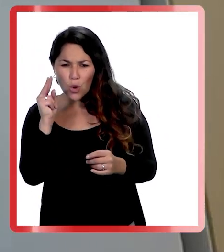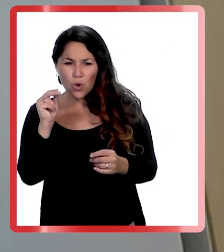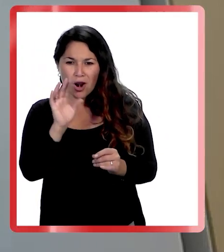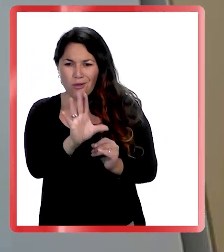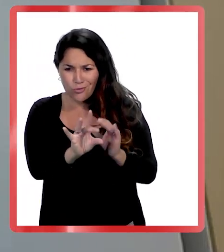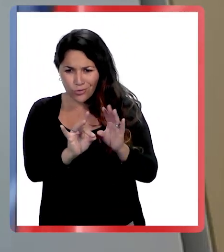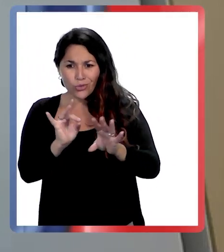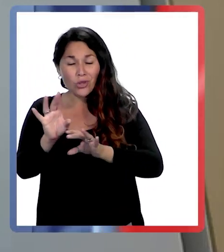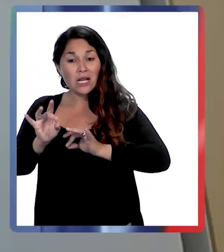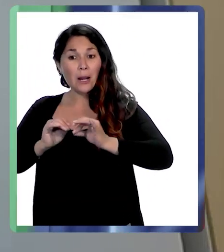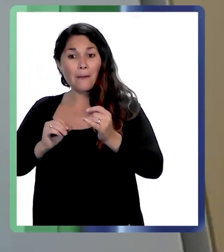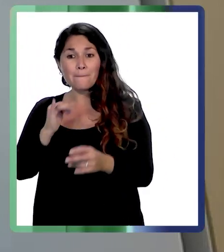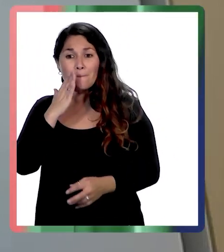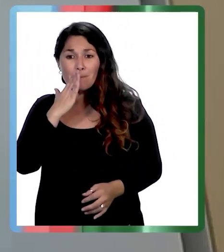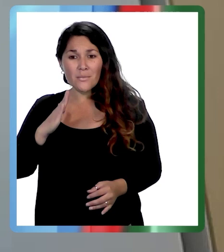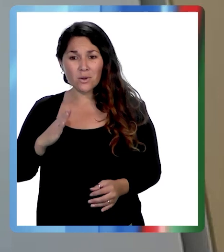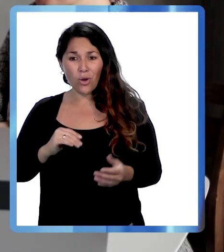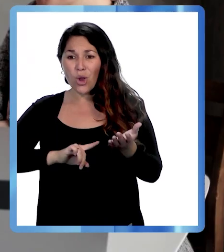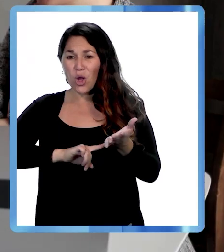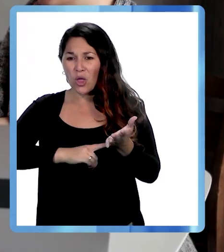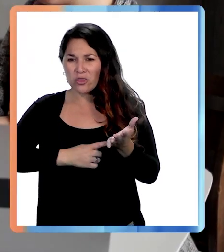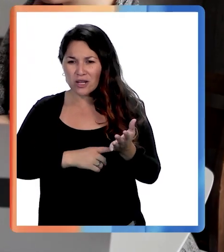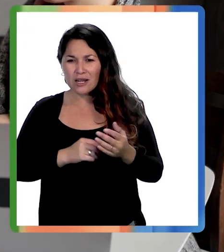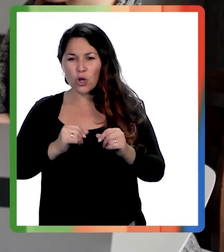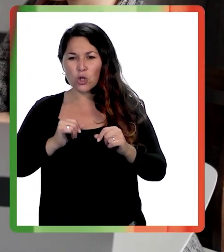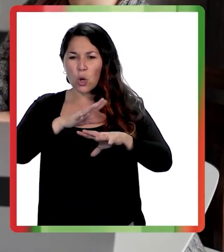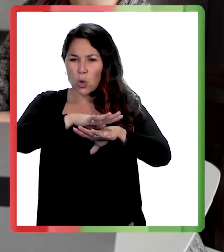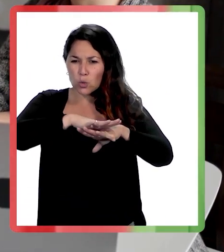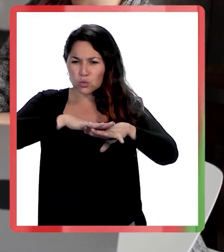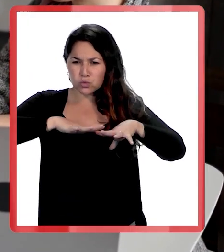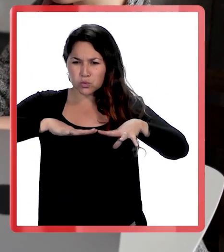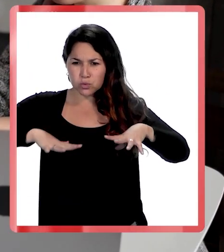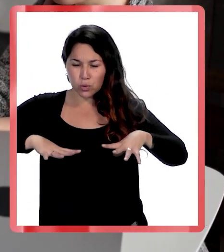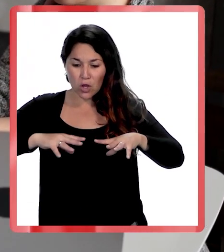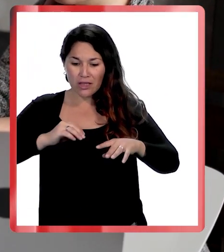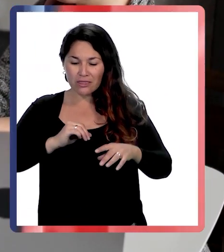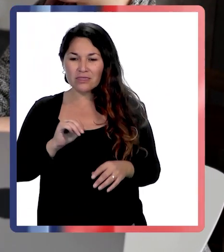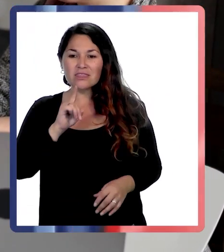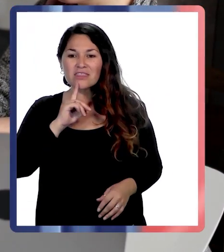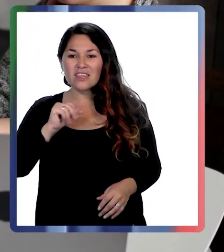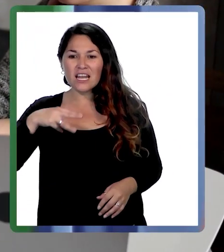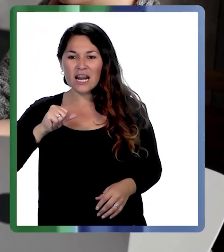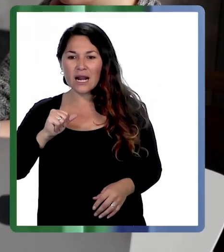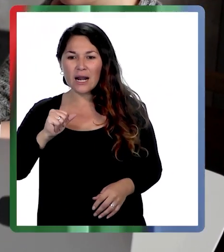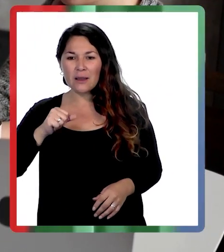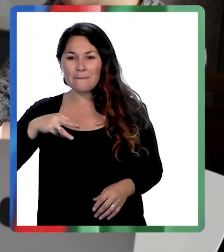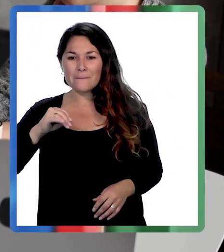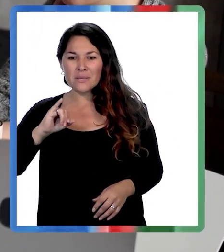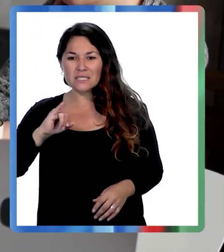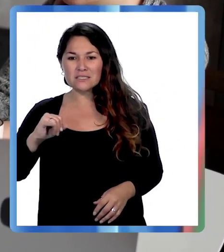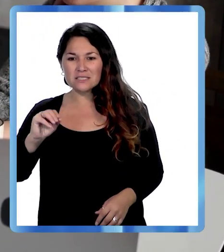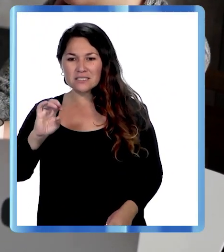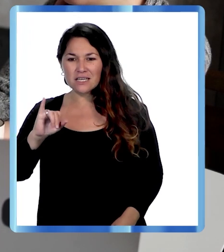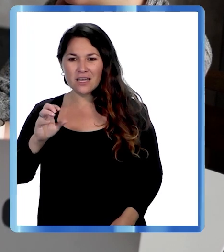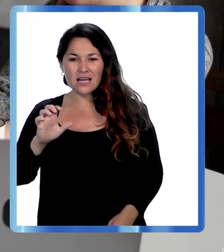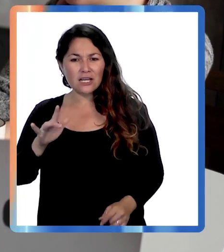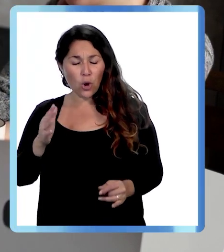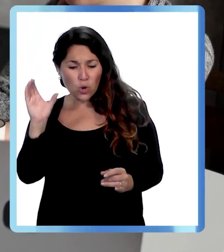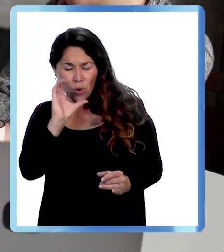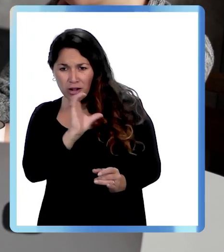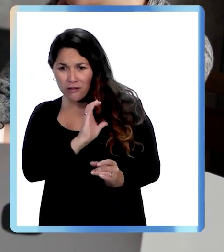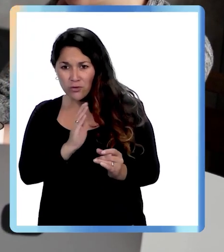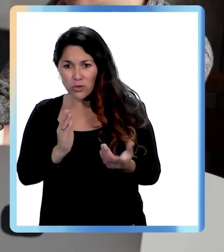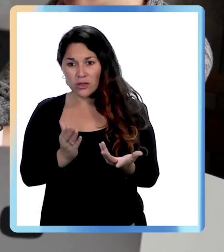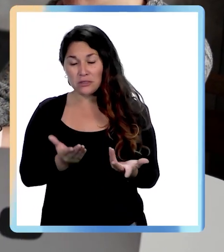diagnósticos avanzados, ¿cierto? Mejores métodos de tamizaje, de screening, hay más acceso en la población